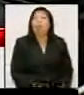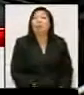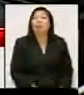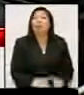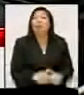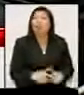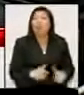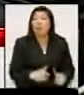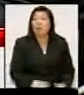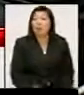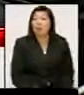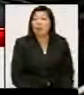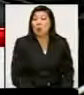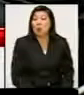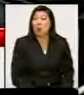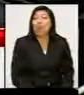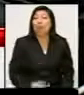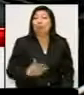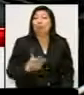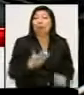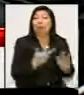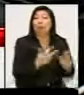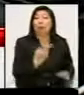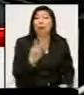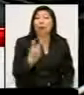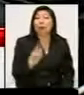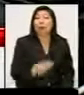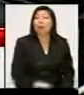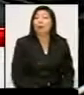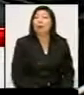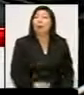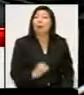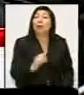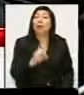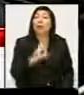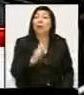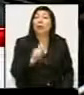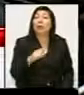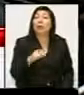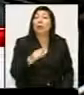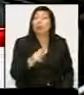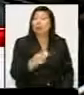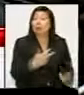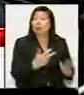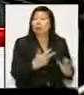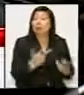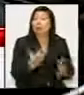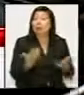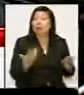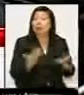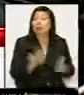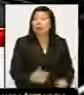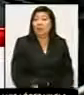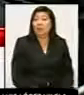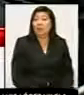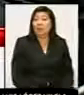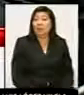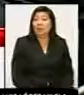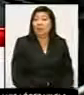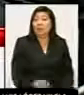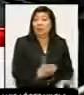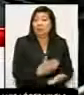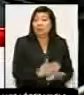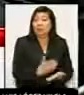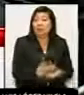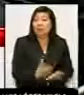zona del kilómetro 82 en Ollantaytambo y luego en el kilómetro 88, donde son las paradas para